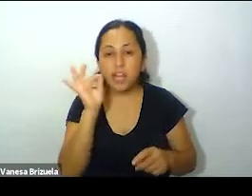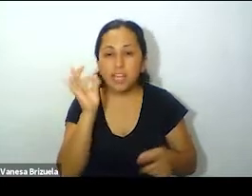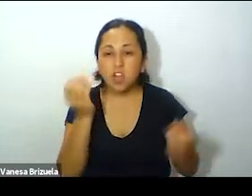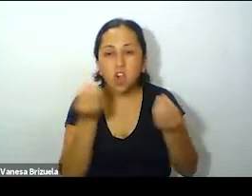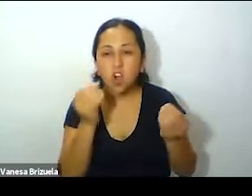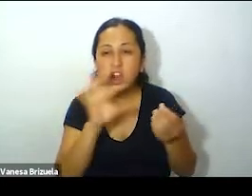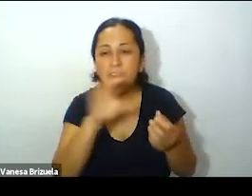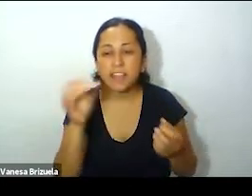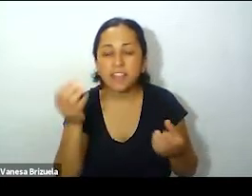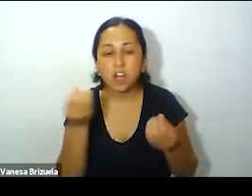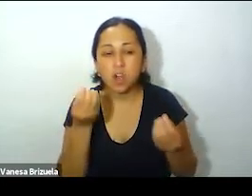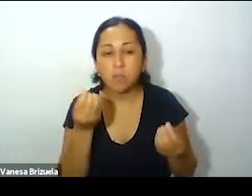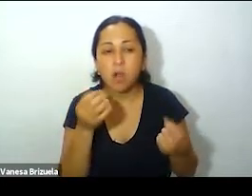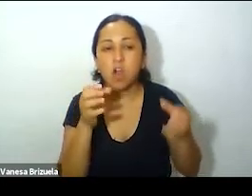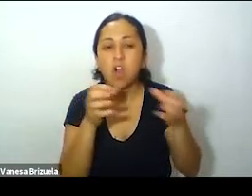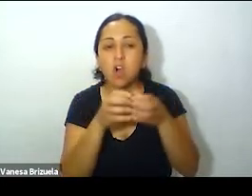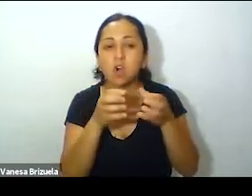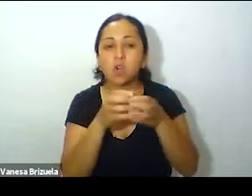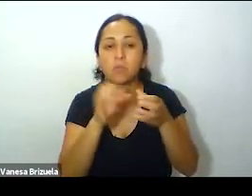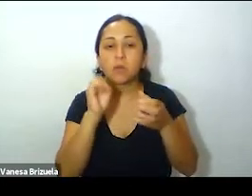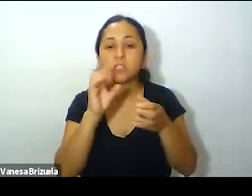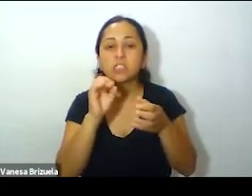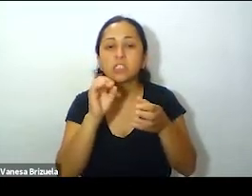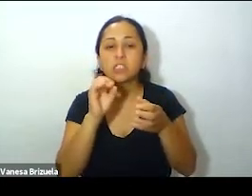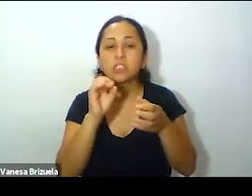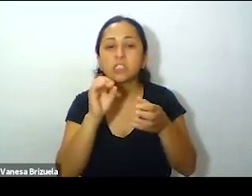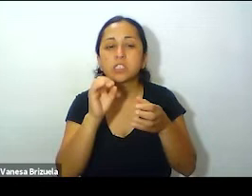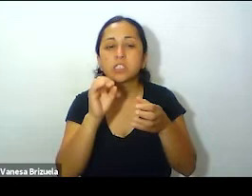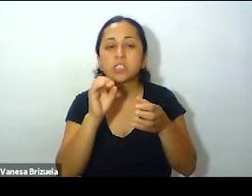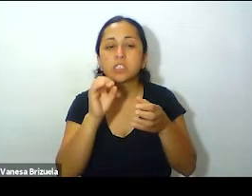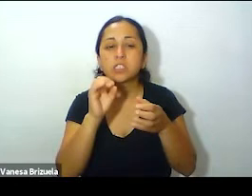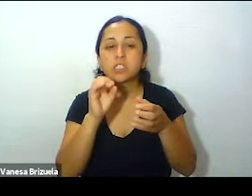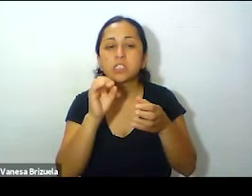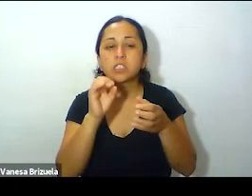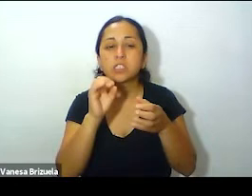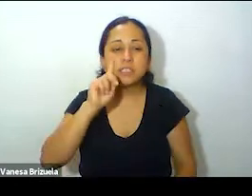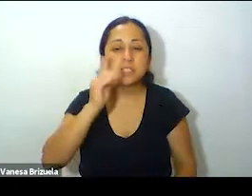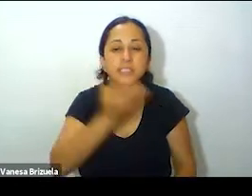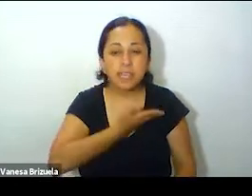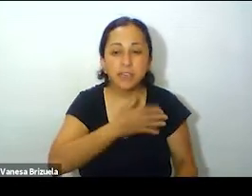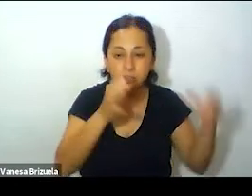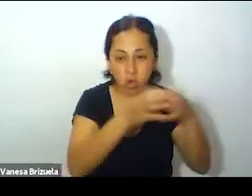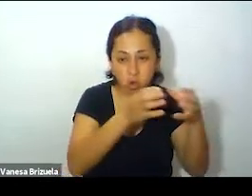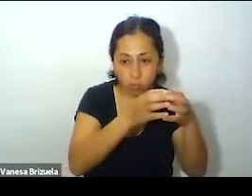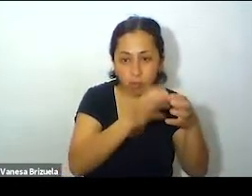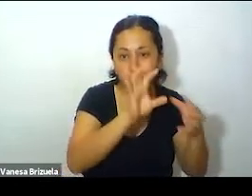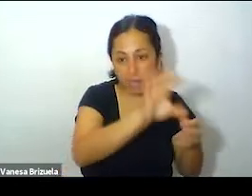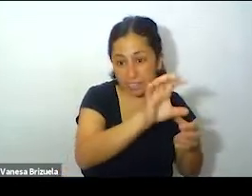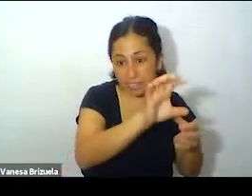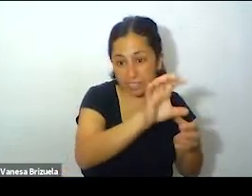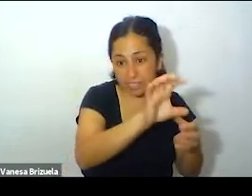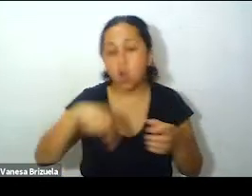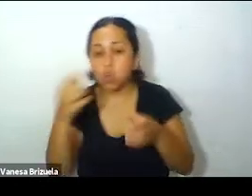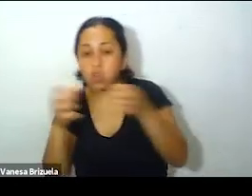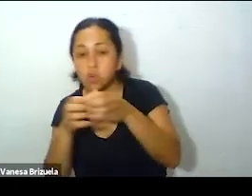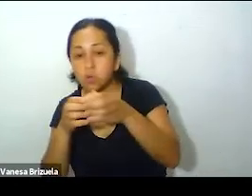para elegir tipografías es que tenemos un grupo llamado serif y otro grupo grande llamado sans serif. Esta es una